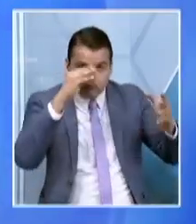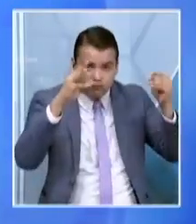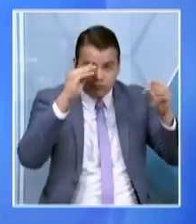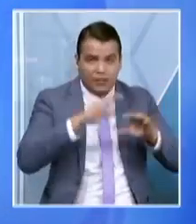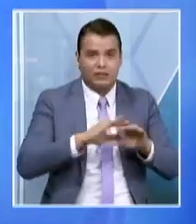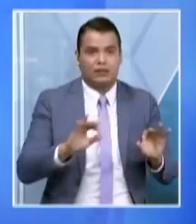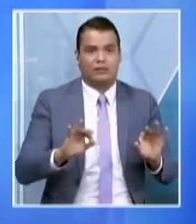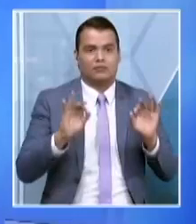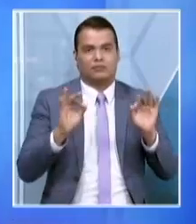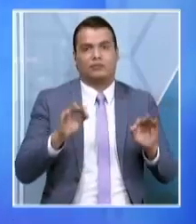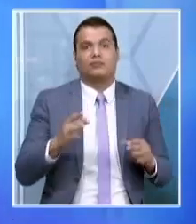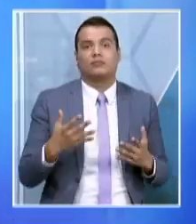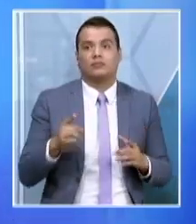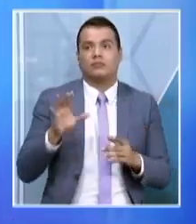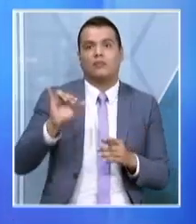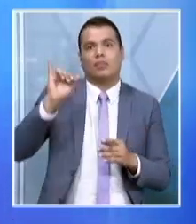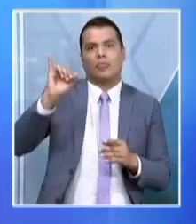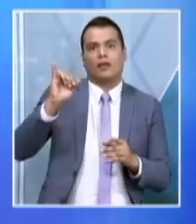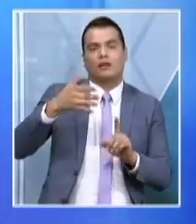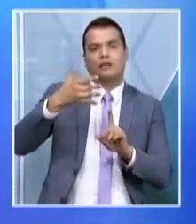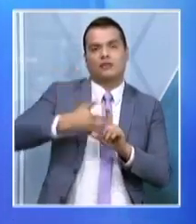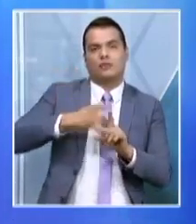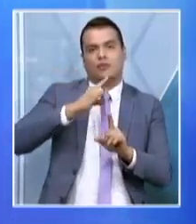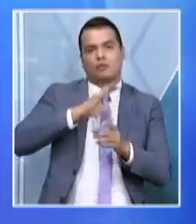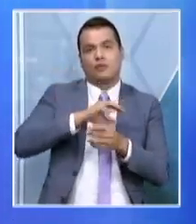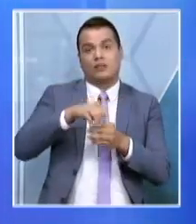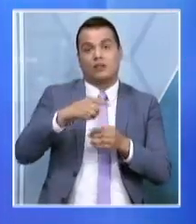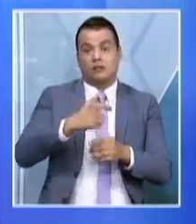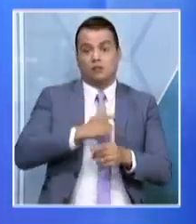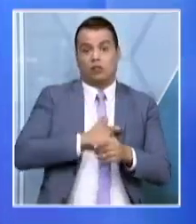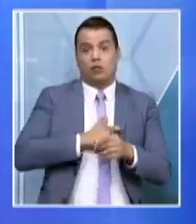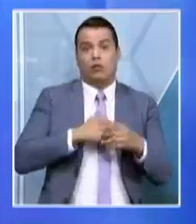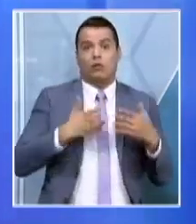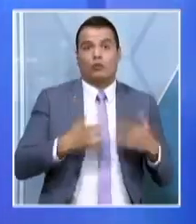Perlaza reside en Estados Unidos y es el actual campeón colombiano de los 4x400.